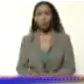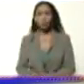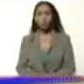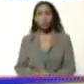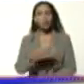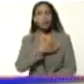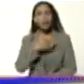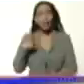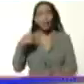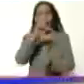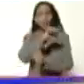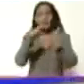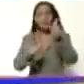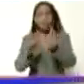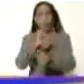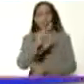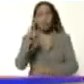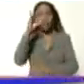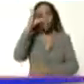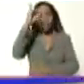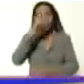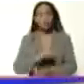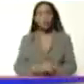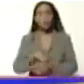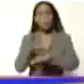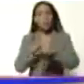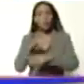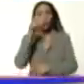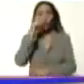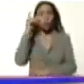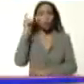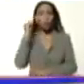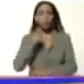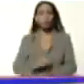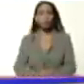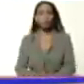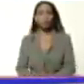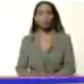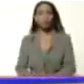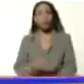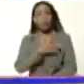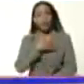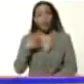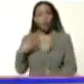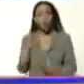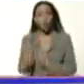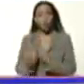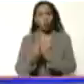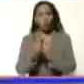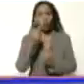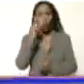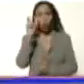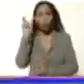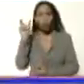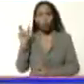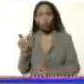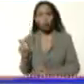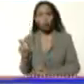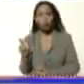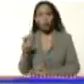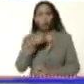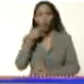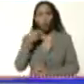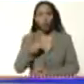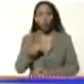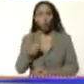querida vicepresidenta ejecutiva Delcy Rodríguez, ministros, ministros, querido compañero Yuri Borisov y